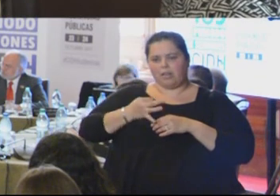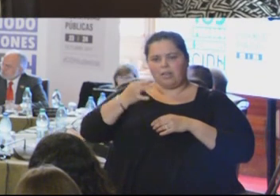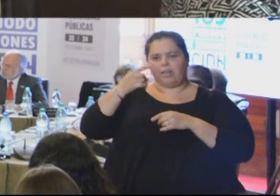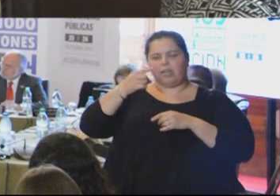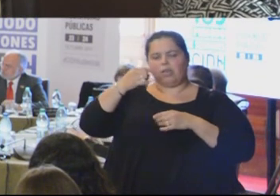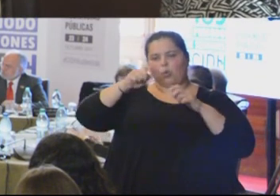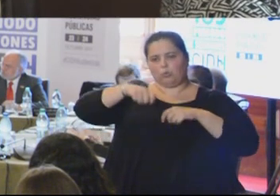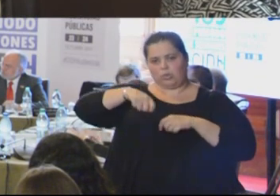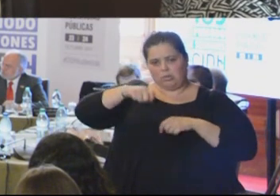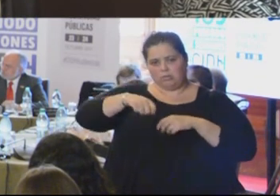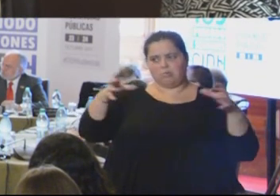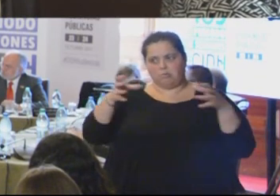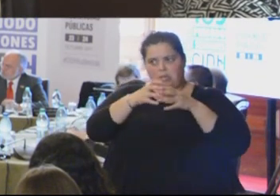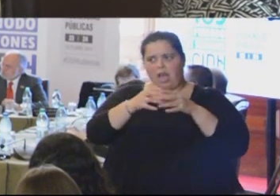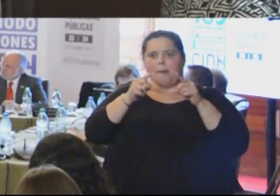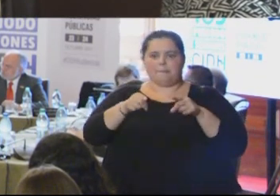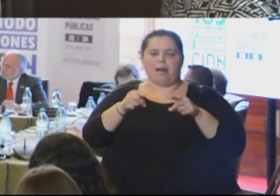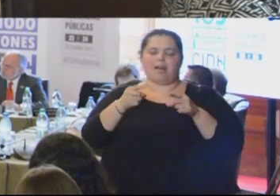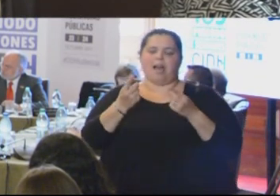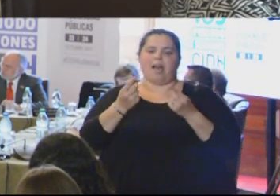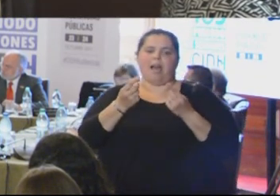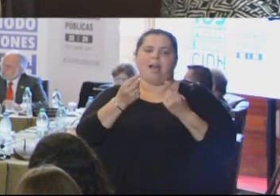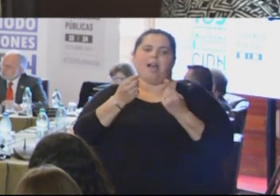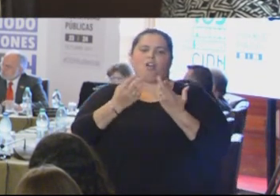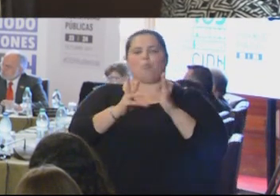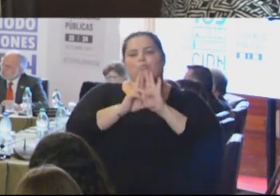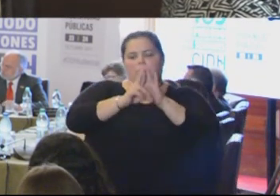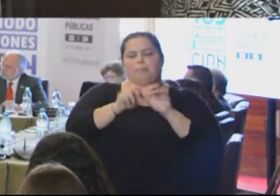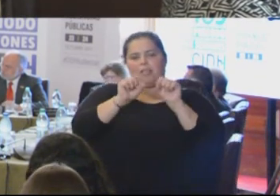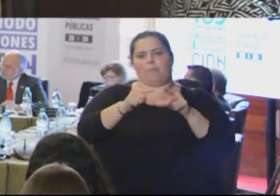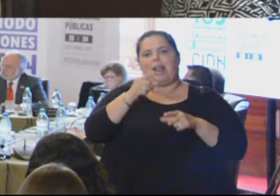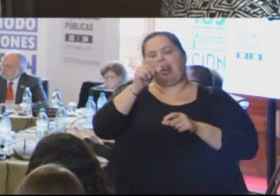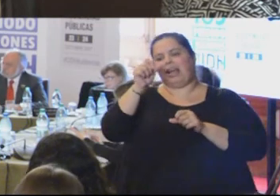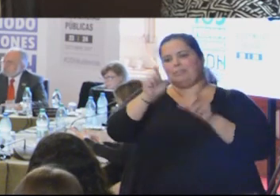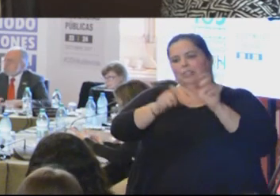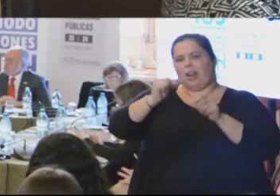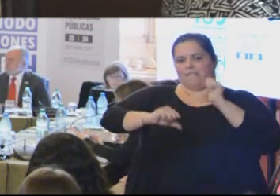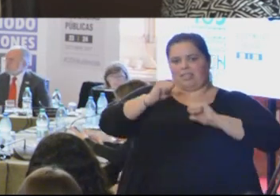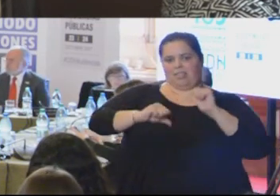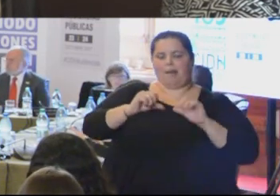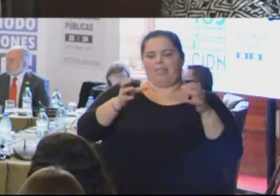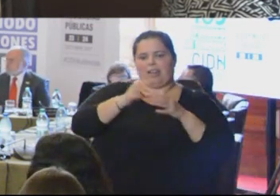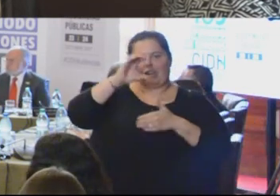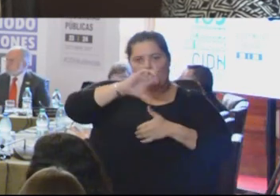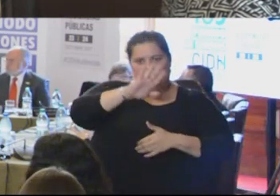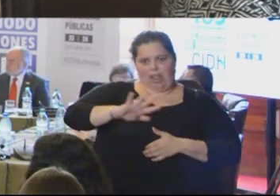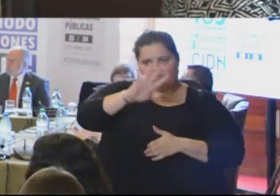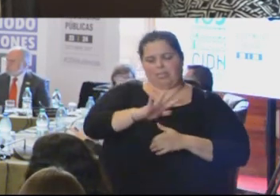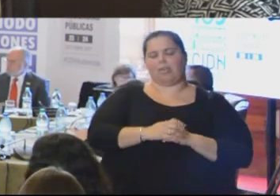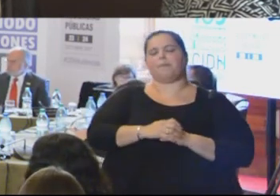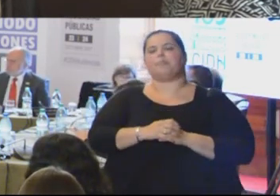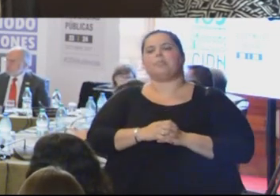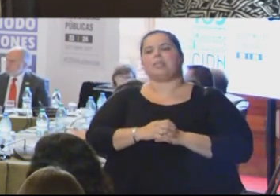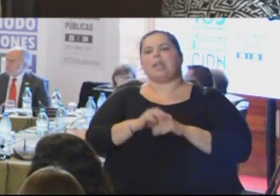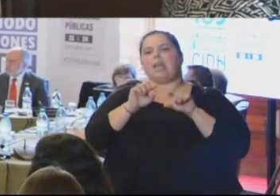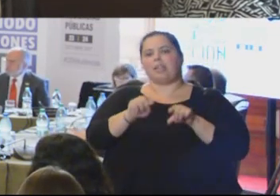contribución positiva para las víctimas del continente americano y confiamos en que esta unidad pueda coadyuvar este seguimiento a la implementación